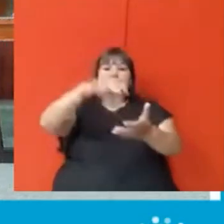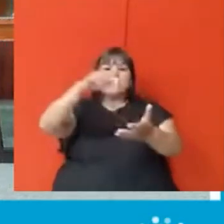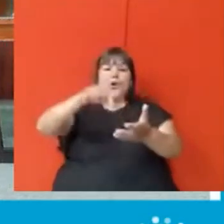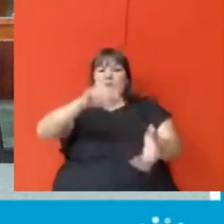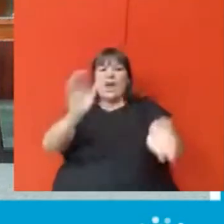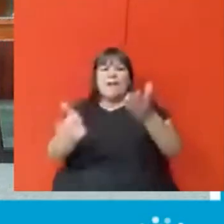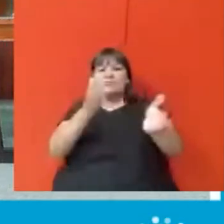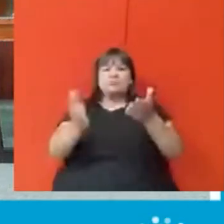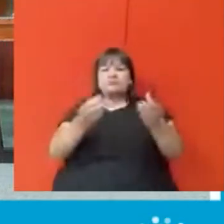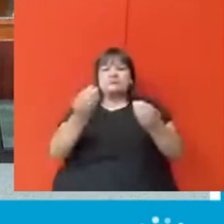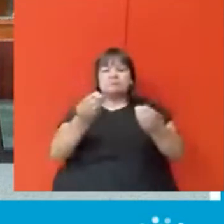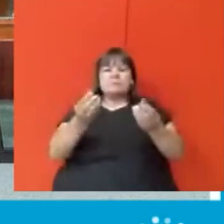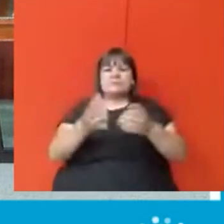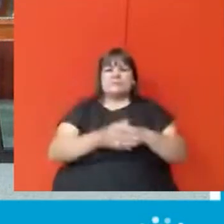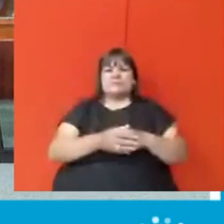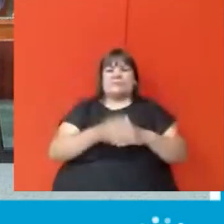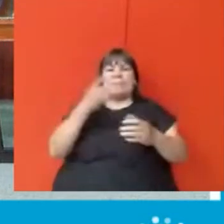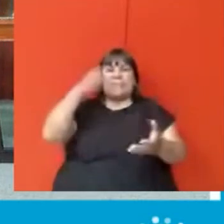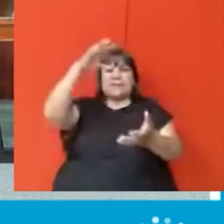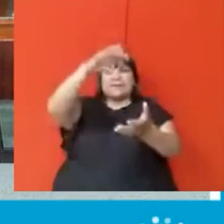negligencia o maltrato que